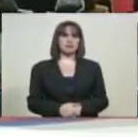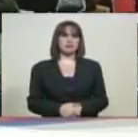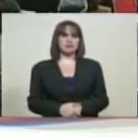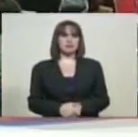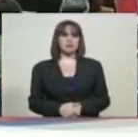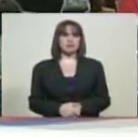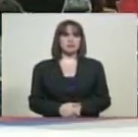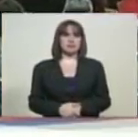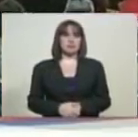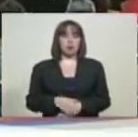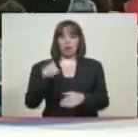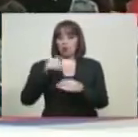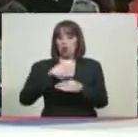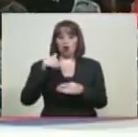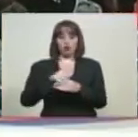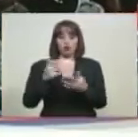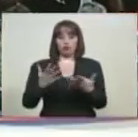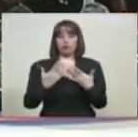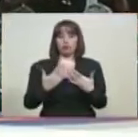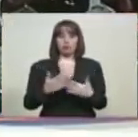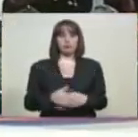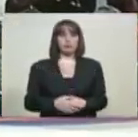curso con votos